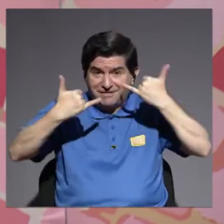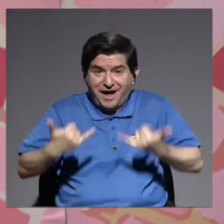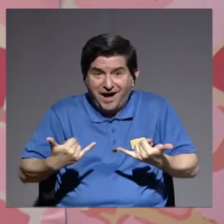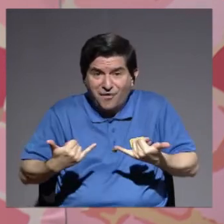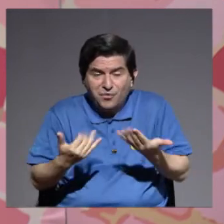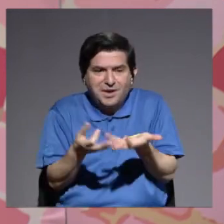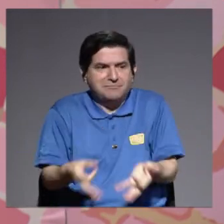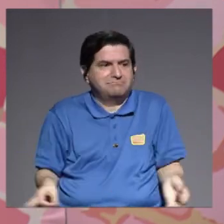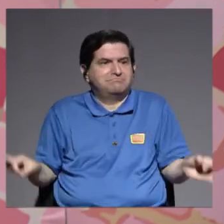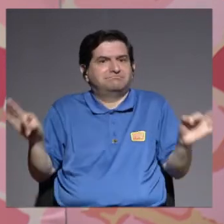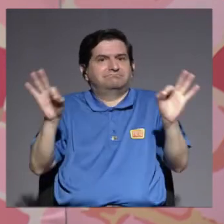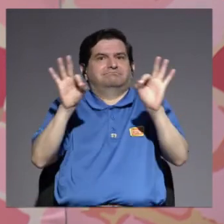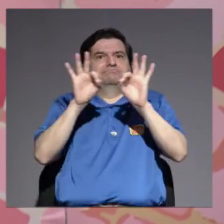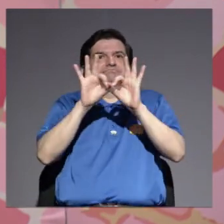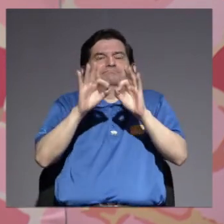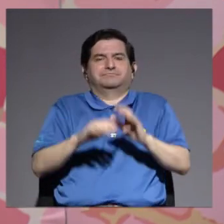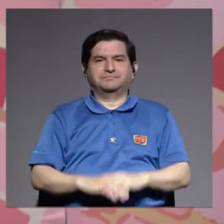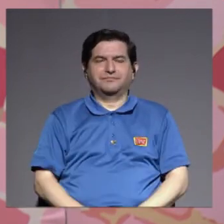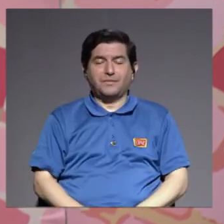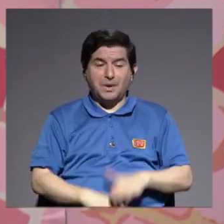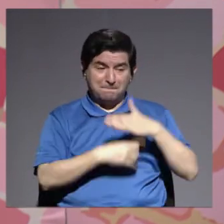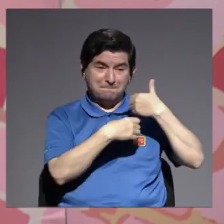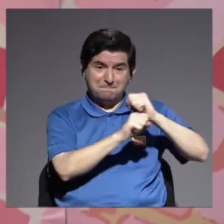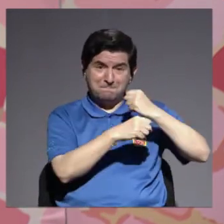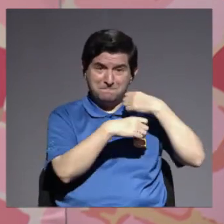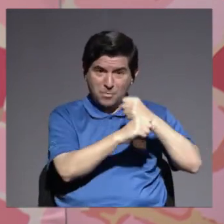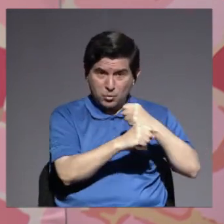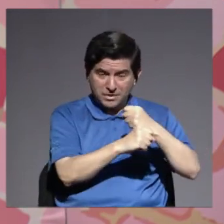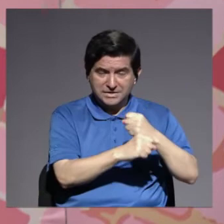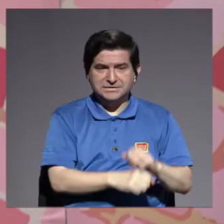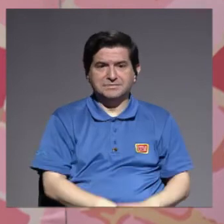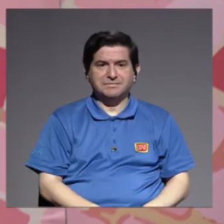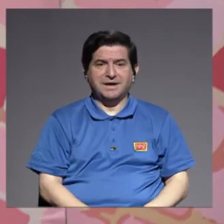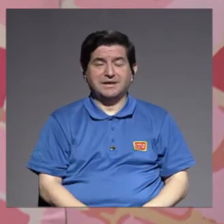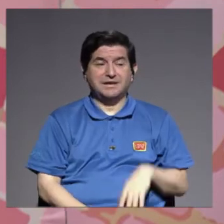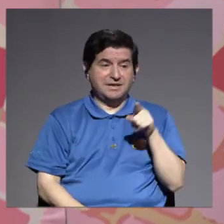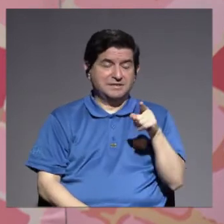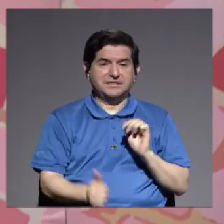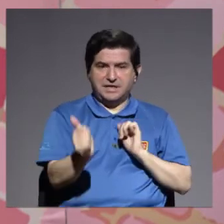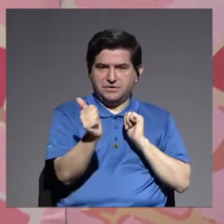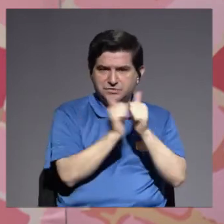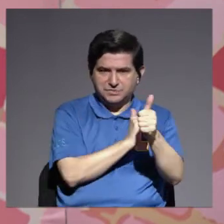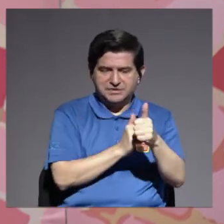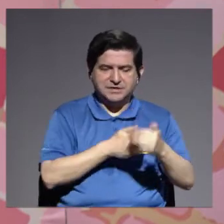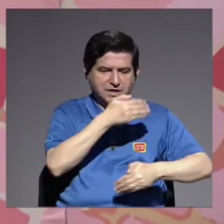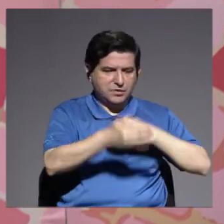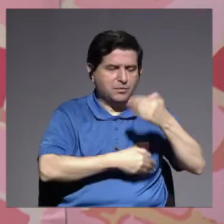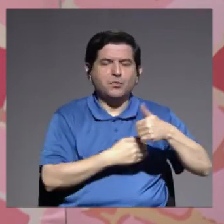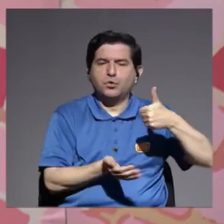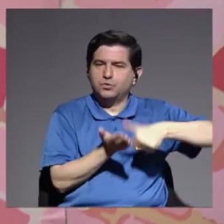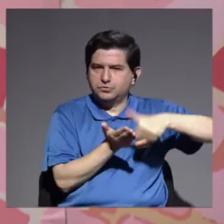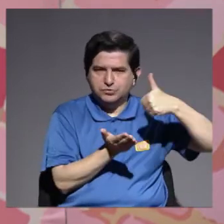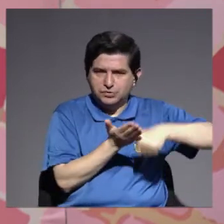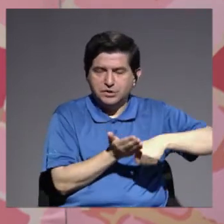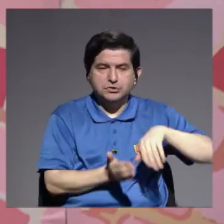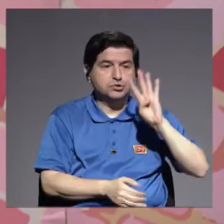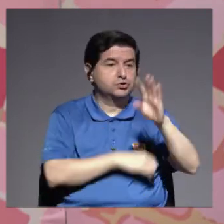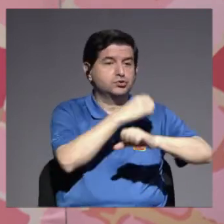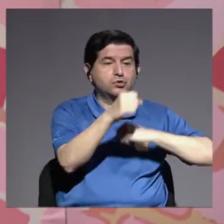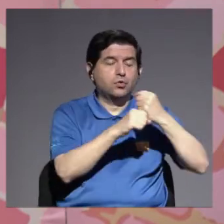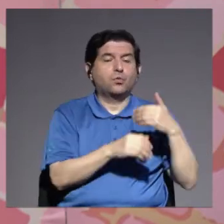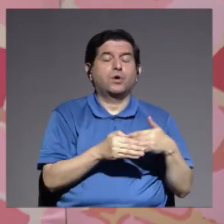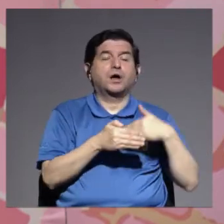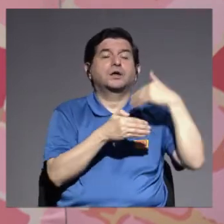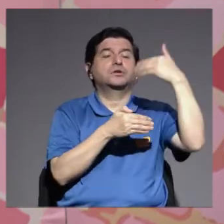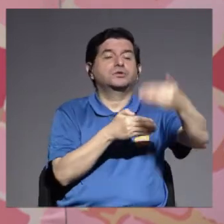algo importantísimo. Las municipalidades recién acaban de pasar su proceso electoral. Hay 4 años más